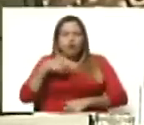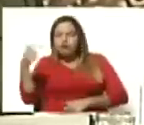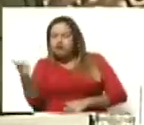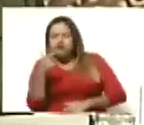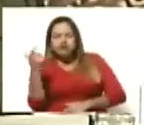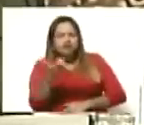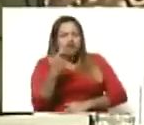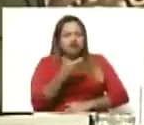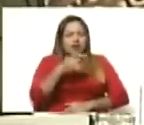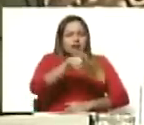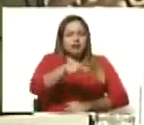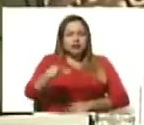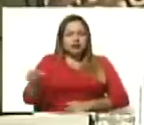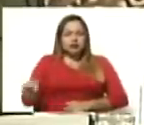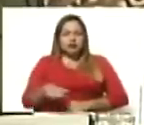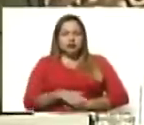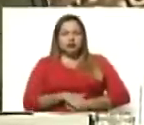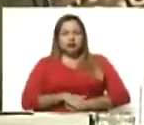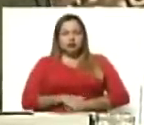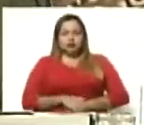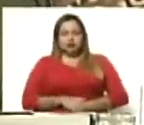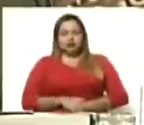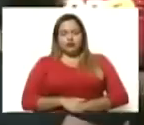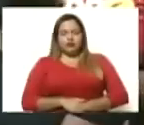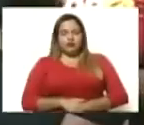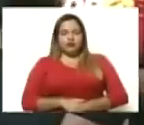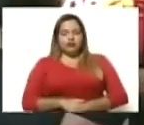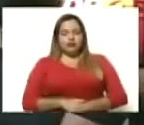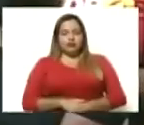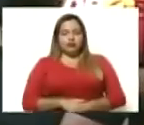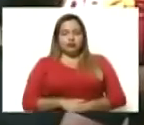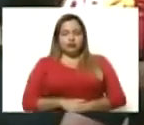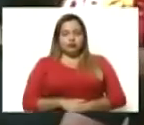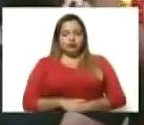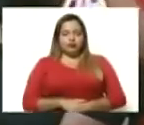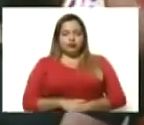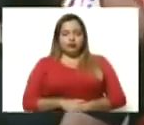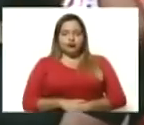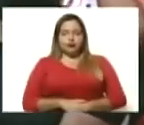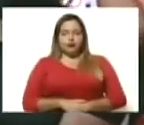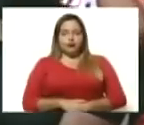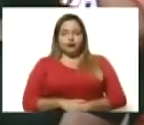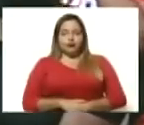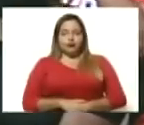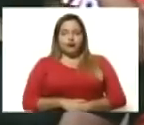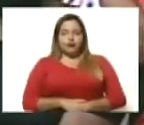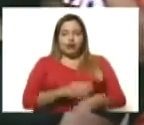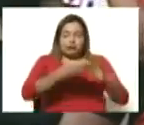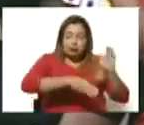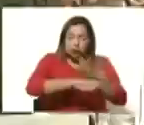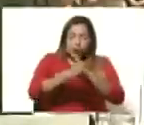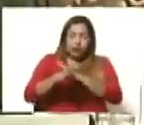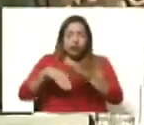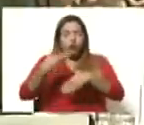búsqueda, en la búsqueda. Hemos ido en las labores de